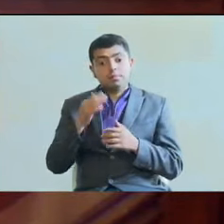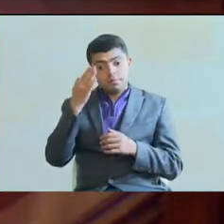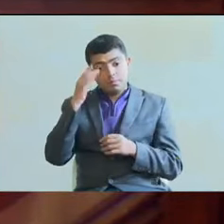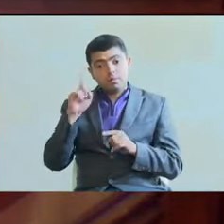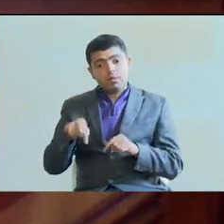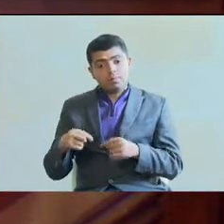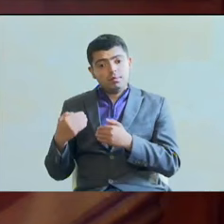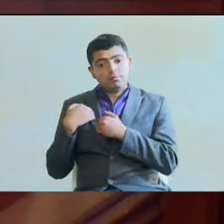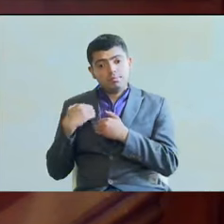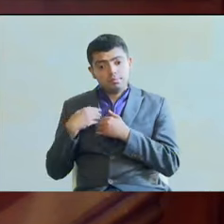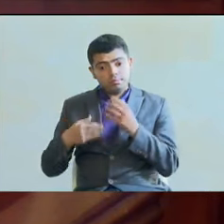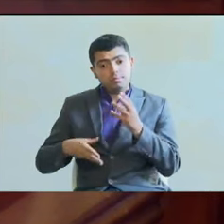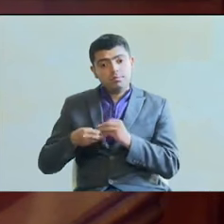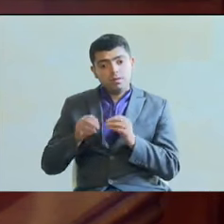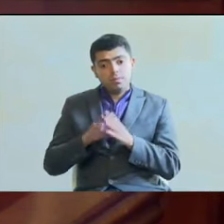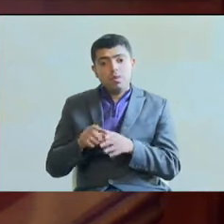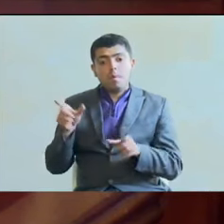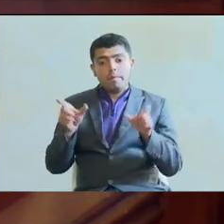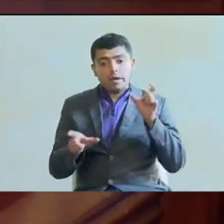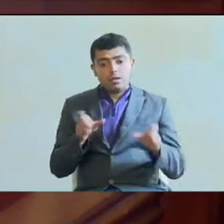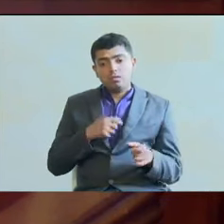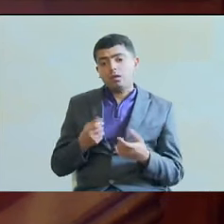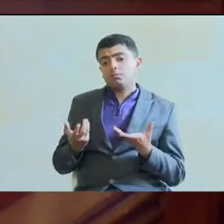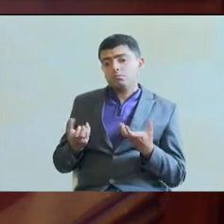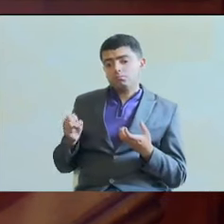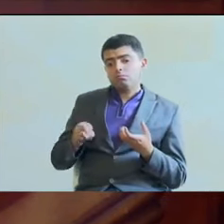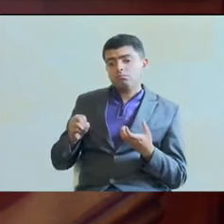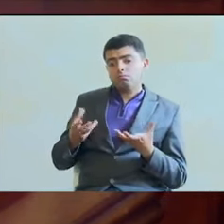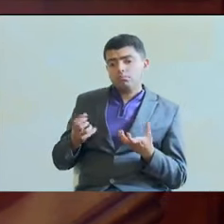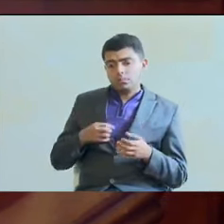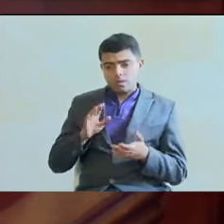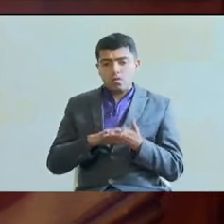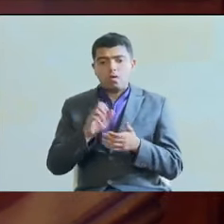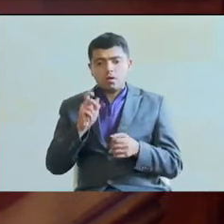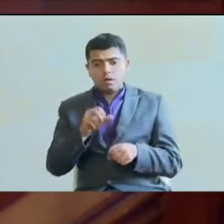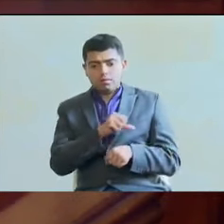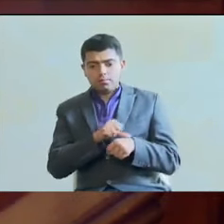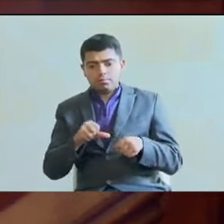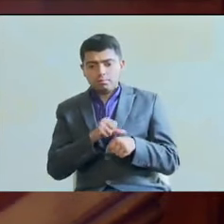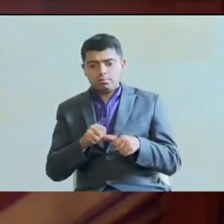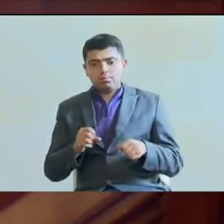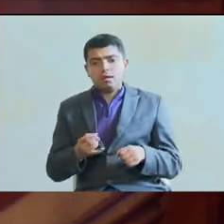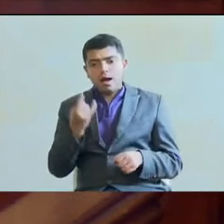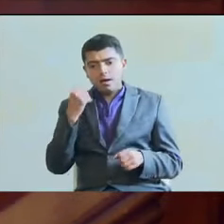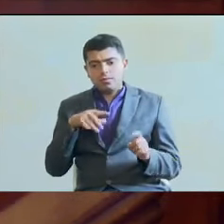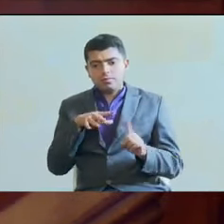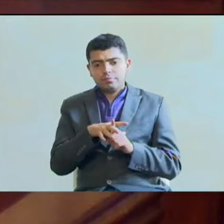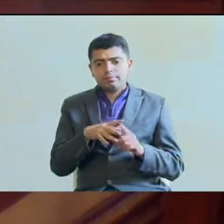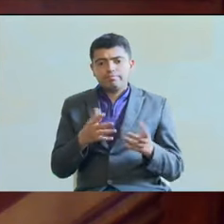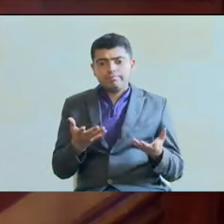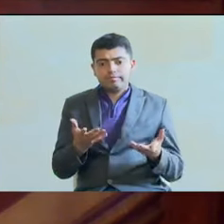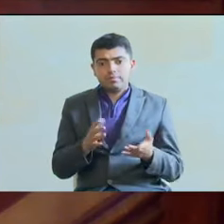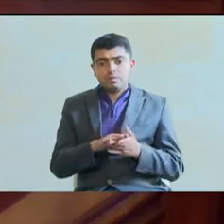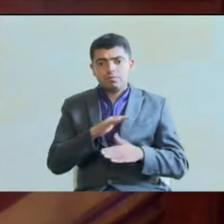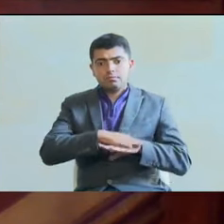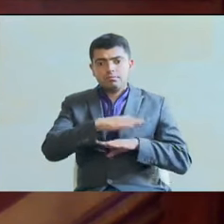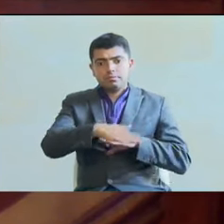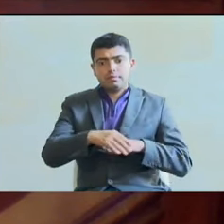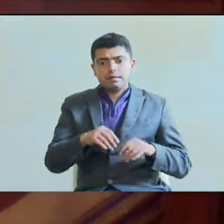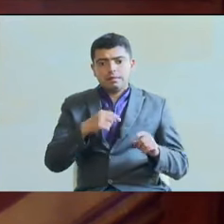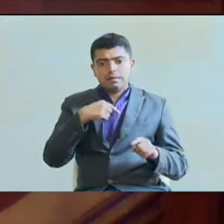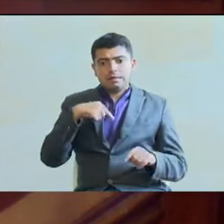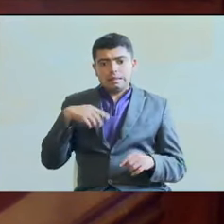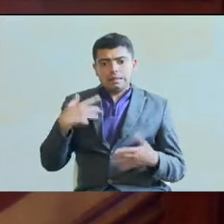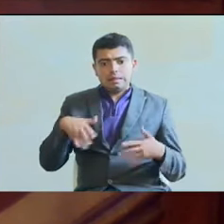responsabilidad con los pacientes cuando eventualmente se presentan algún tipo de consecuencias de